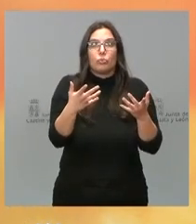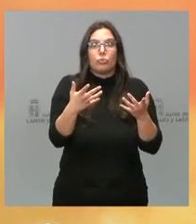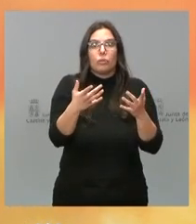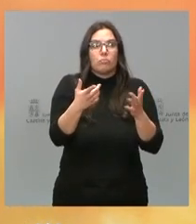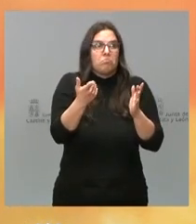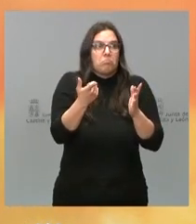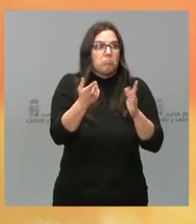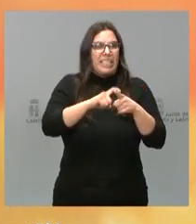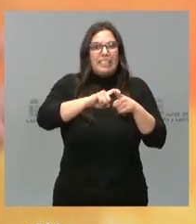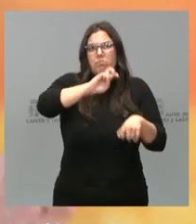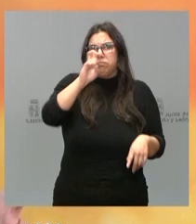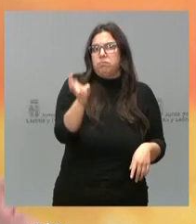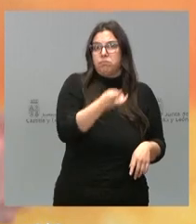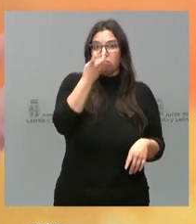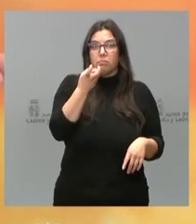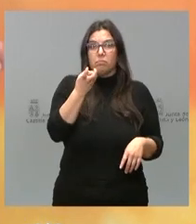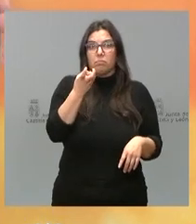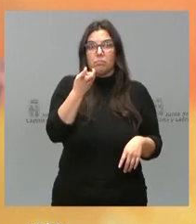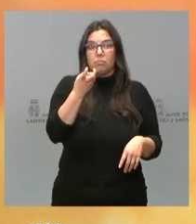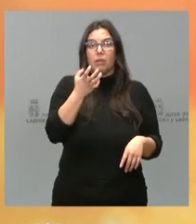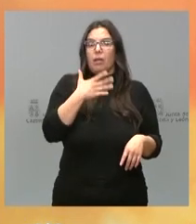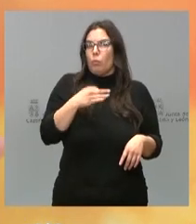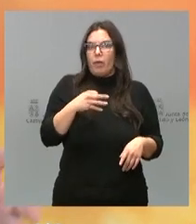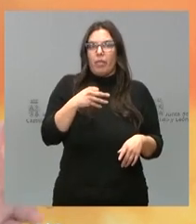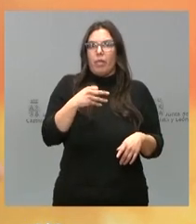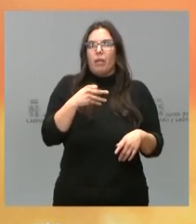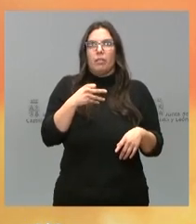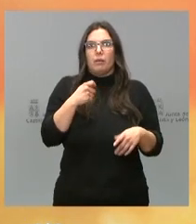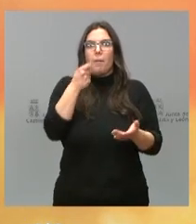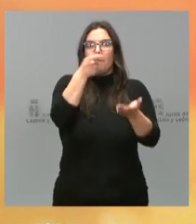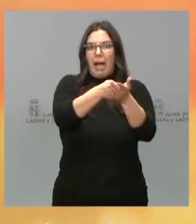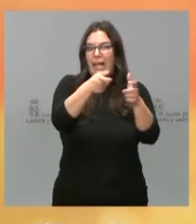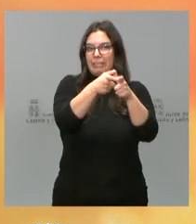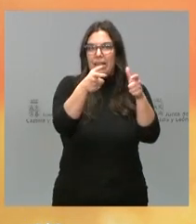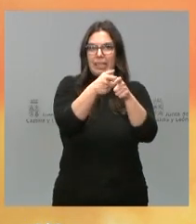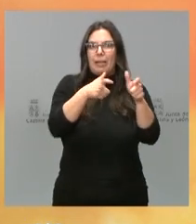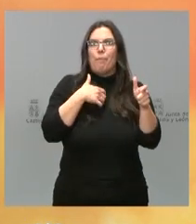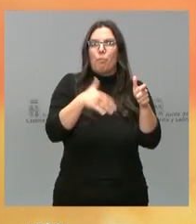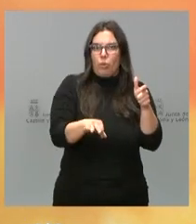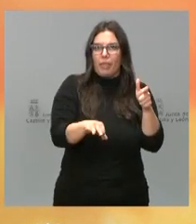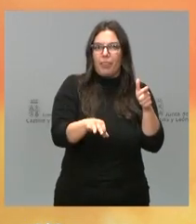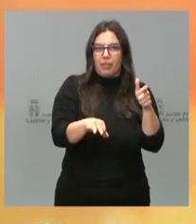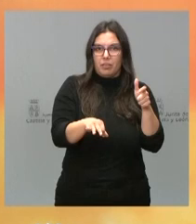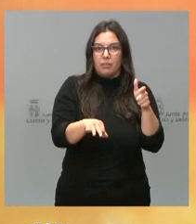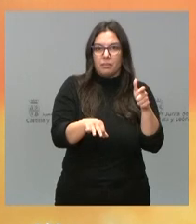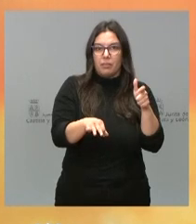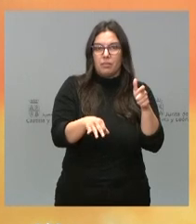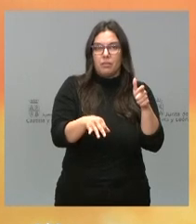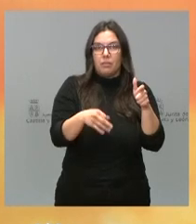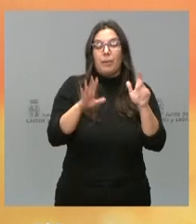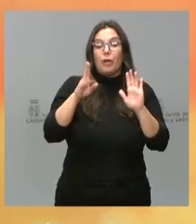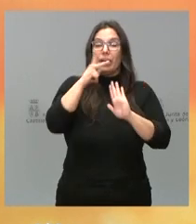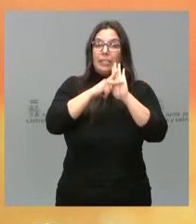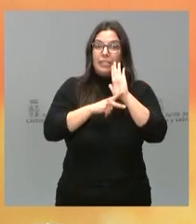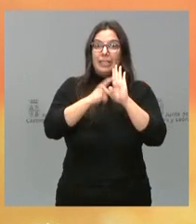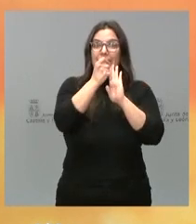condición y pueden cobrar pueden pagar con esa tarjeta lo que sí en las instrucciones se aclarará